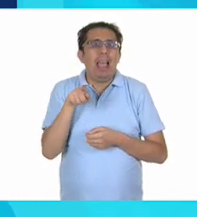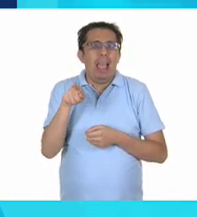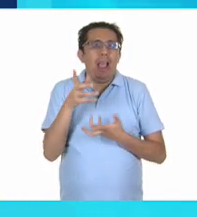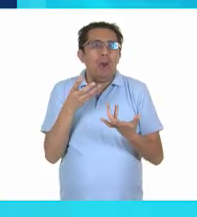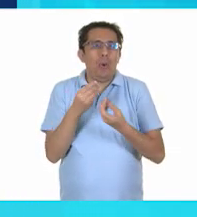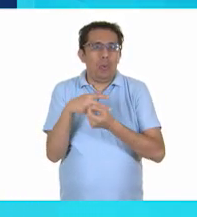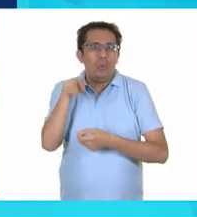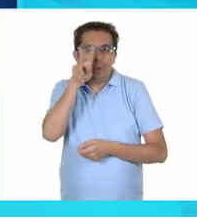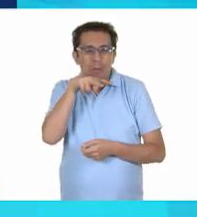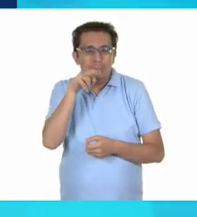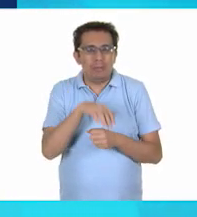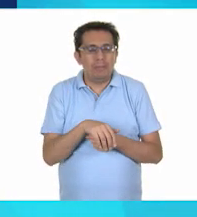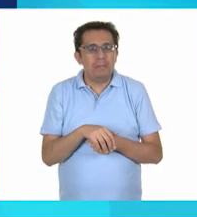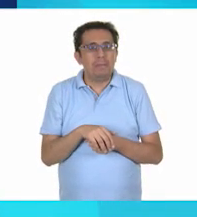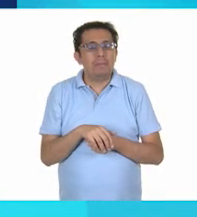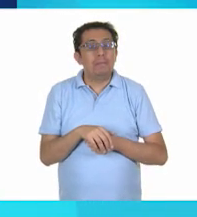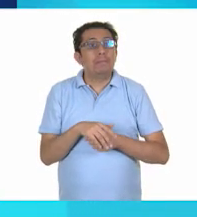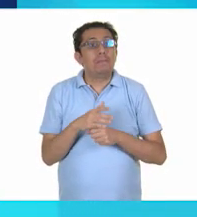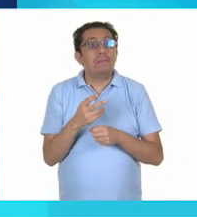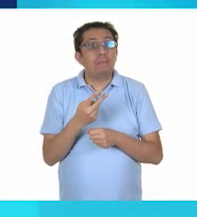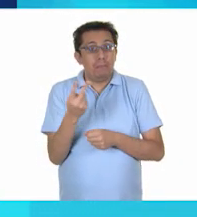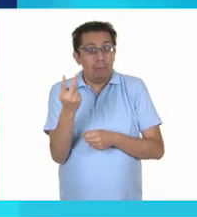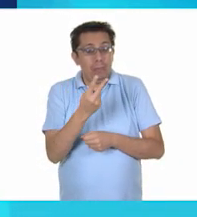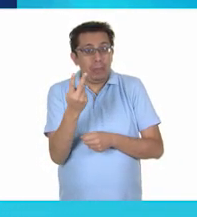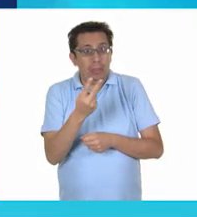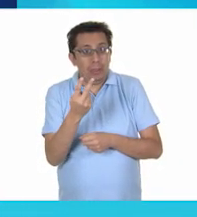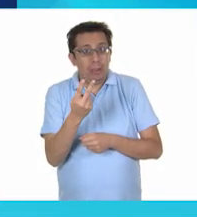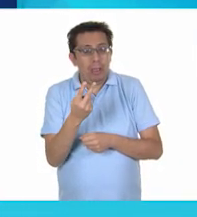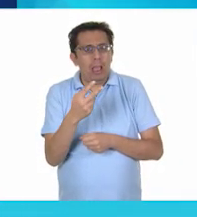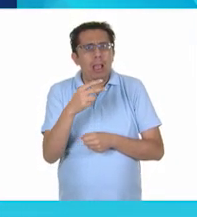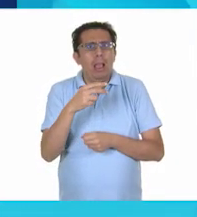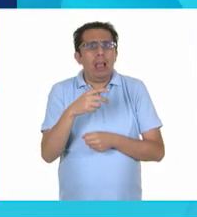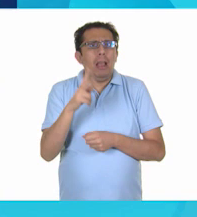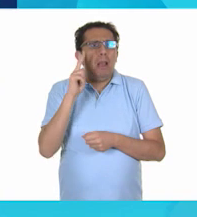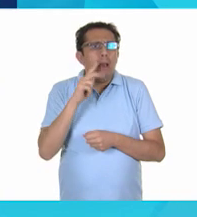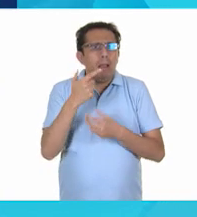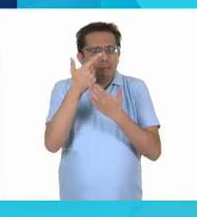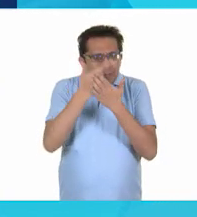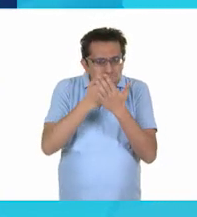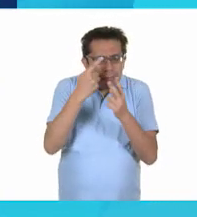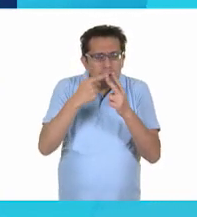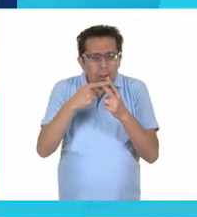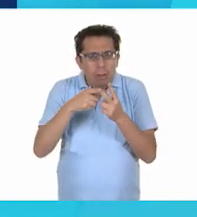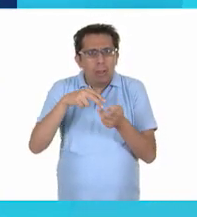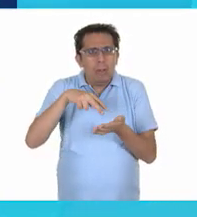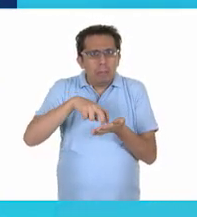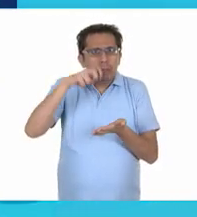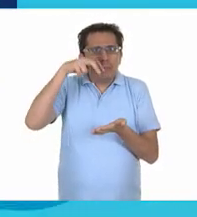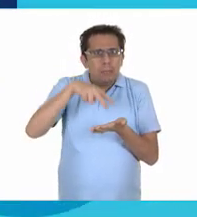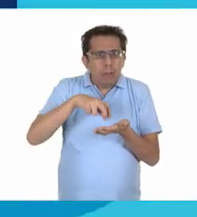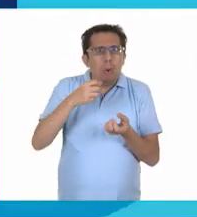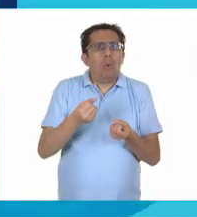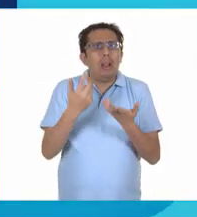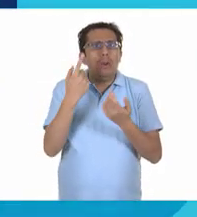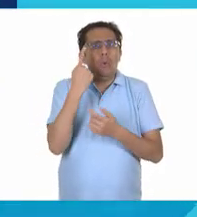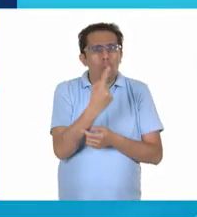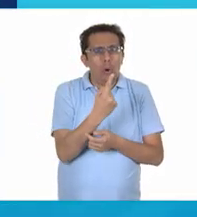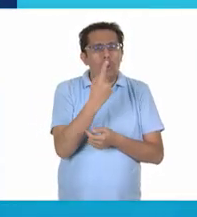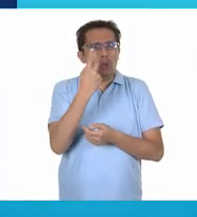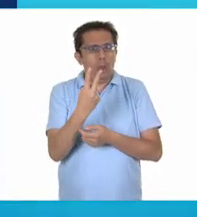un lado a otro del cuerpo de la serpiente. Y ambos contaban los saltos que el pato